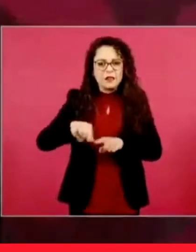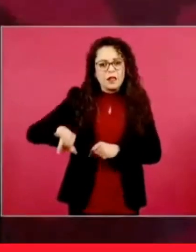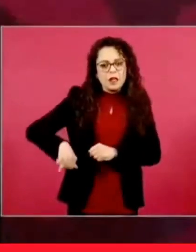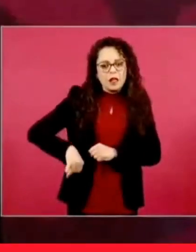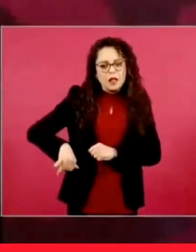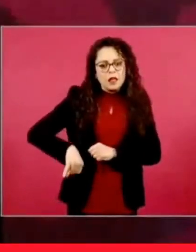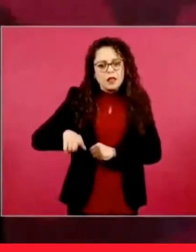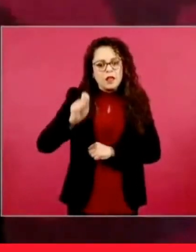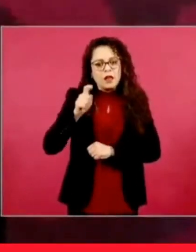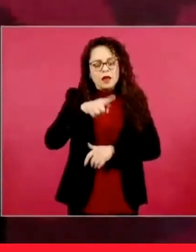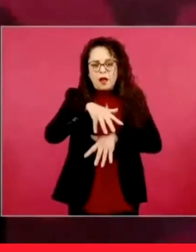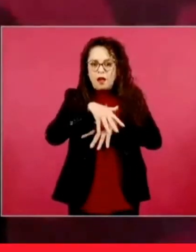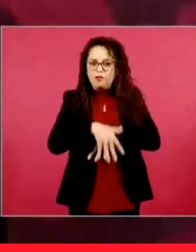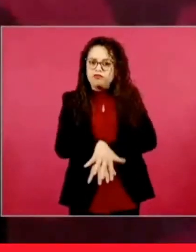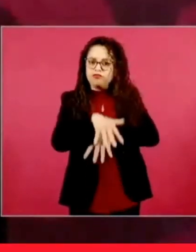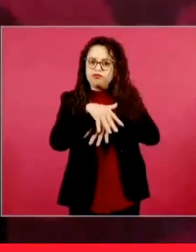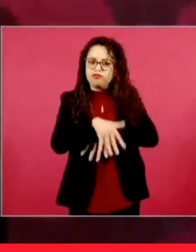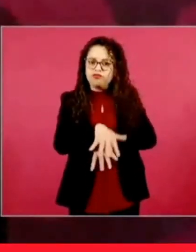en contra del gobierno,